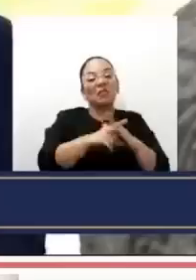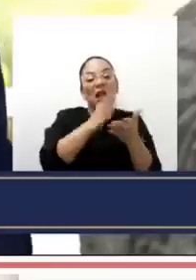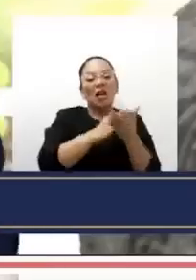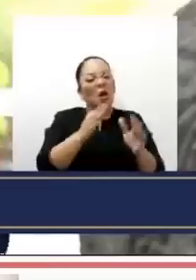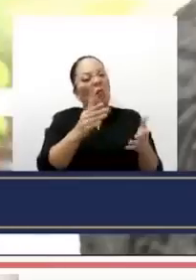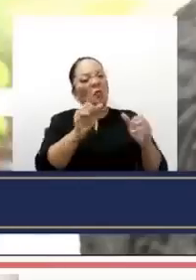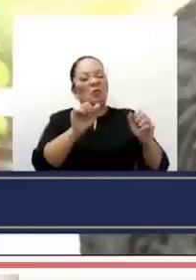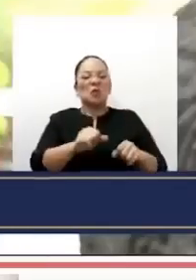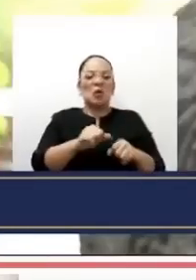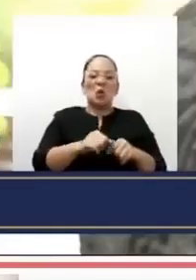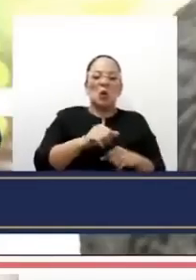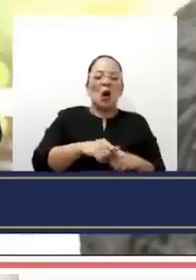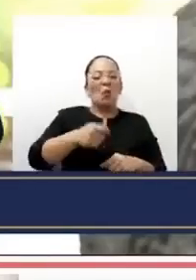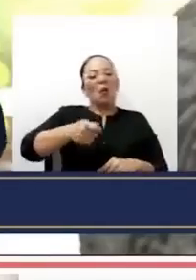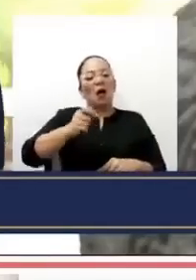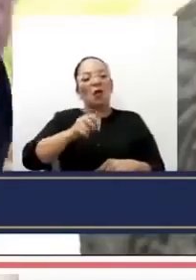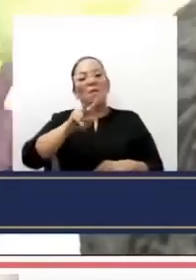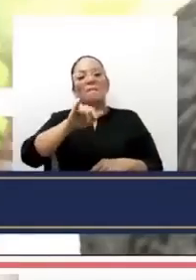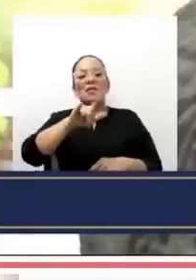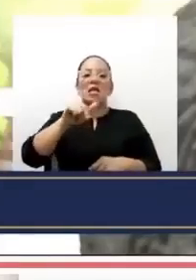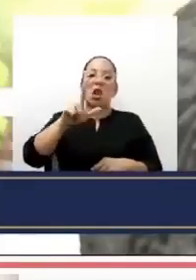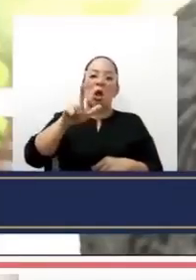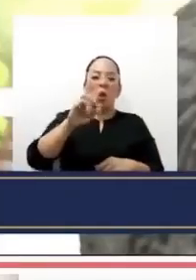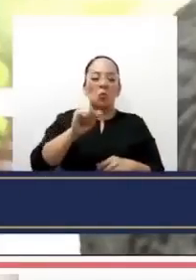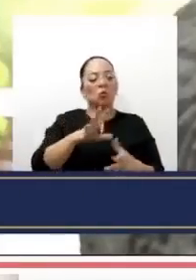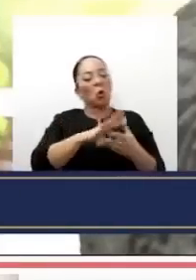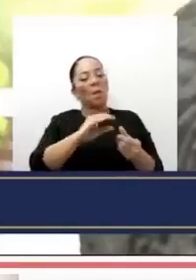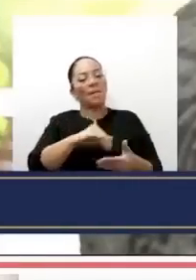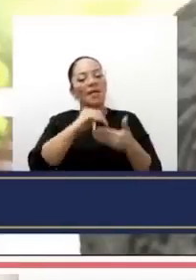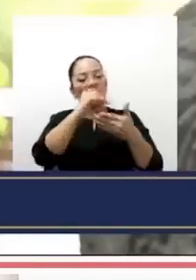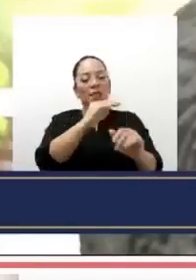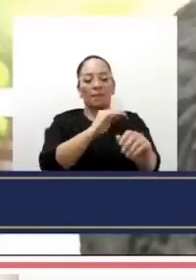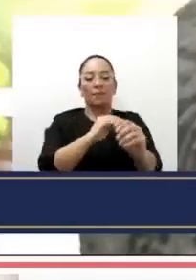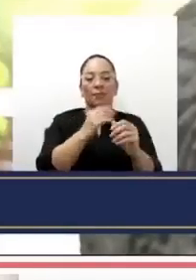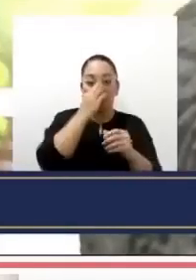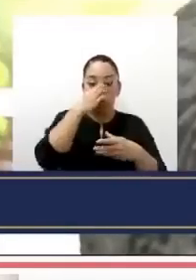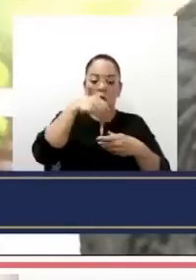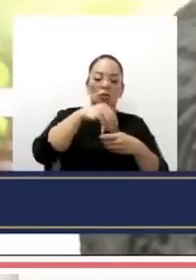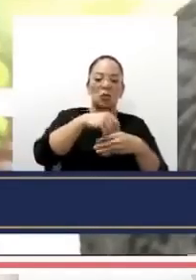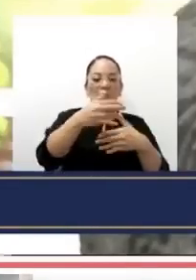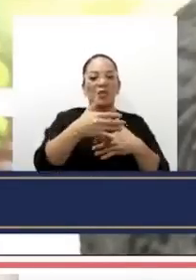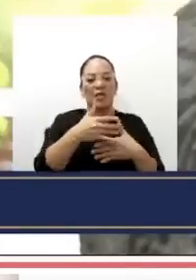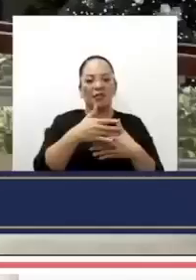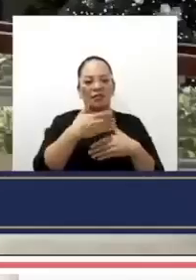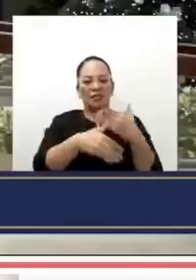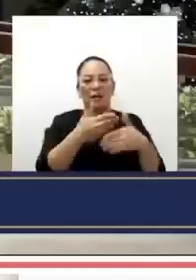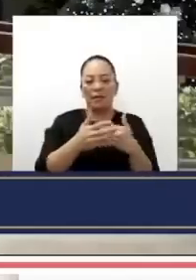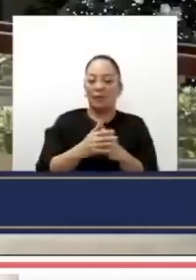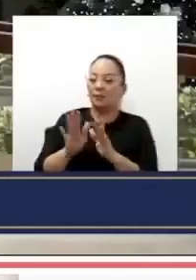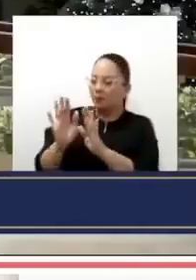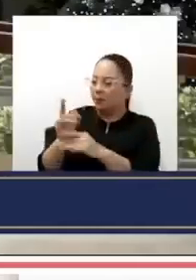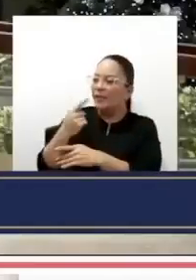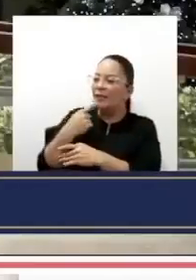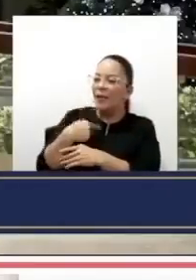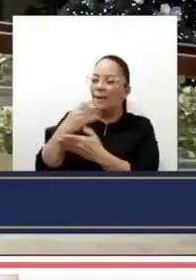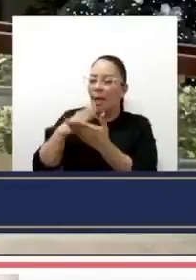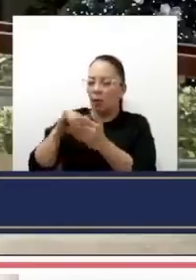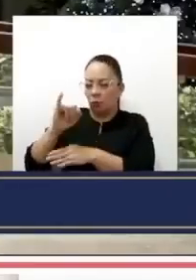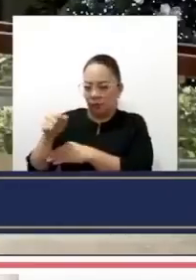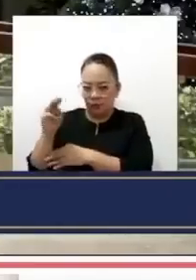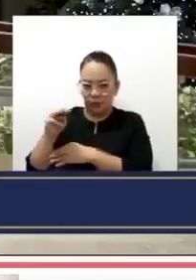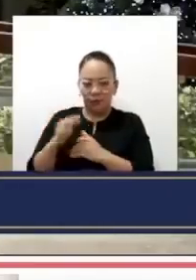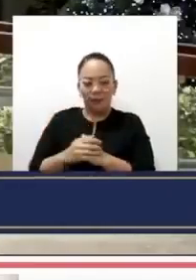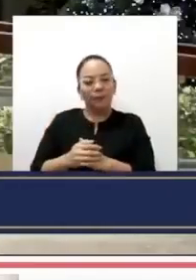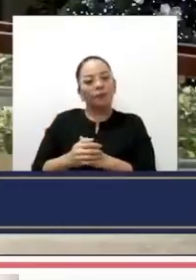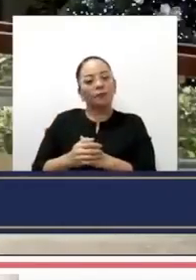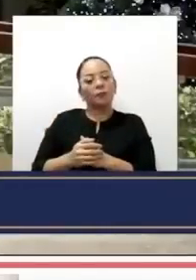que el licenciado Villalobos comente contenidos de expedientes en trámite? Pero dígame una cosa, don José Miguel, yo